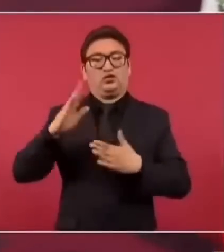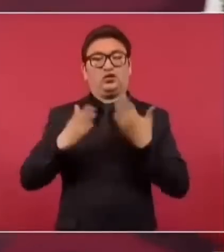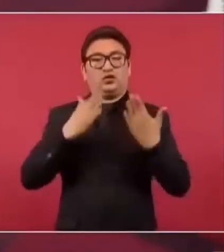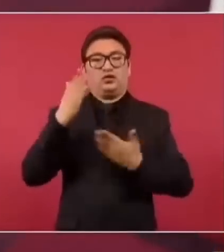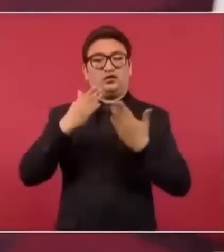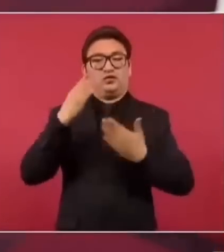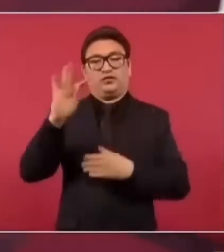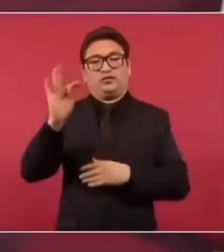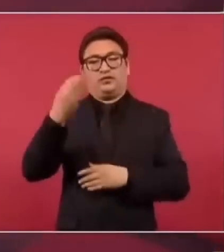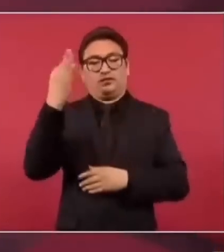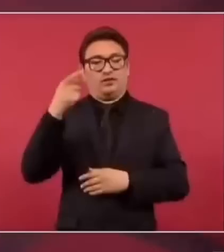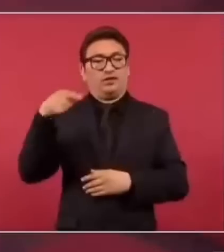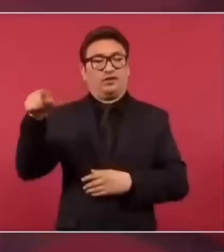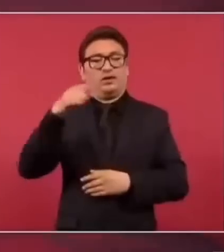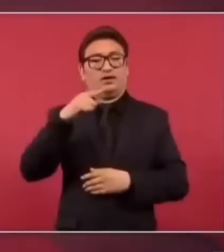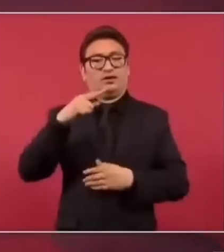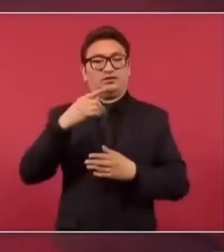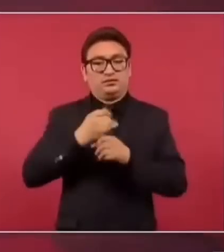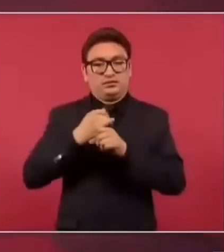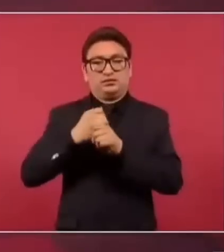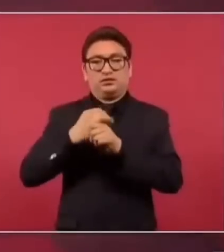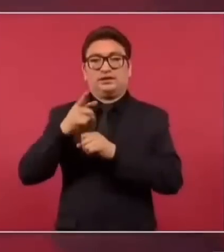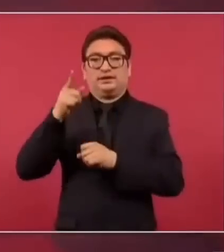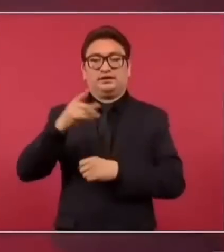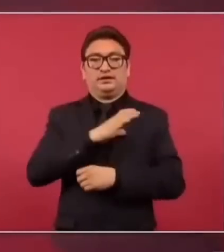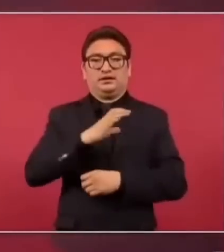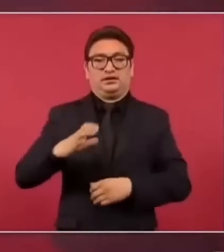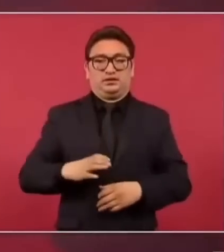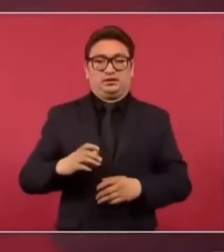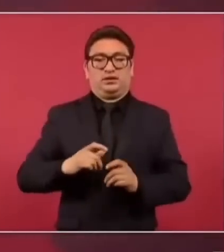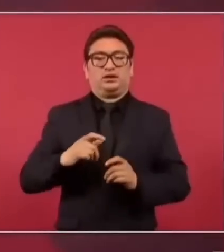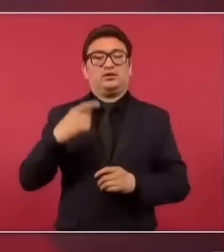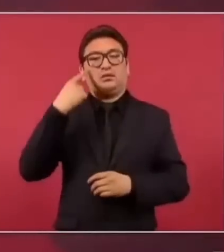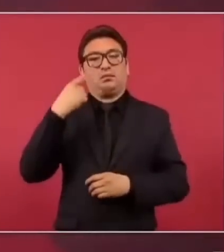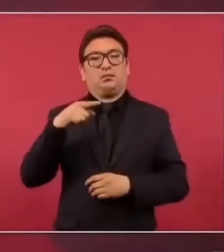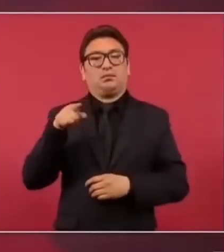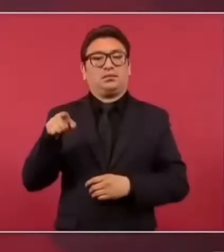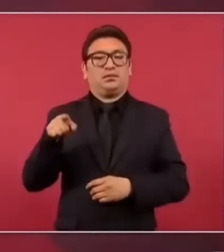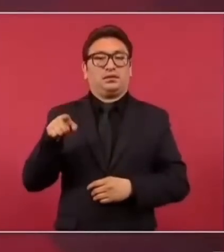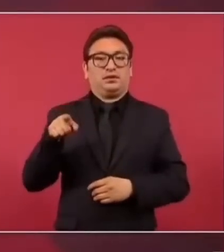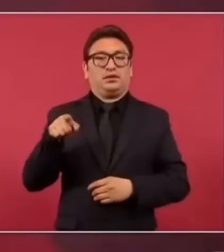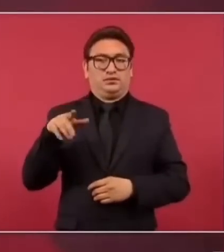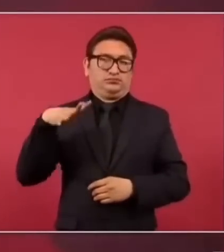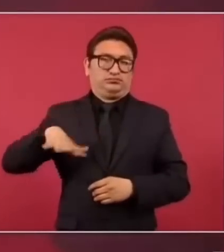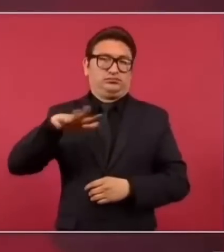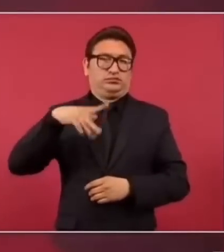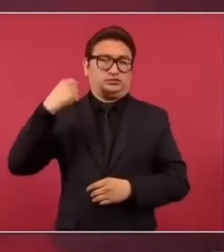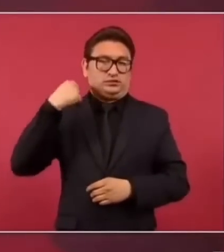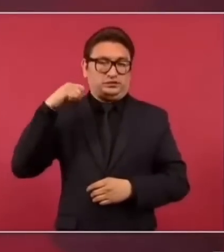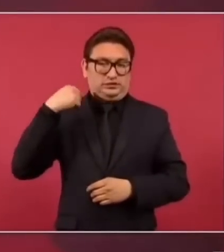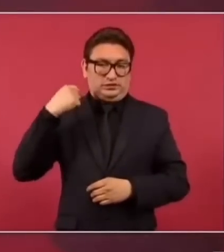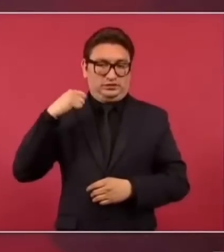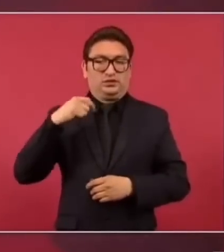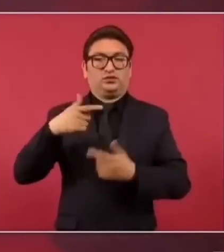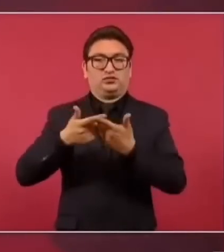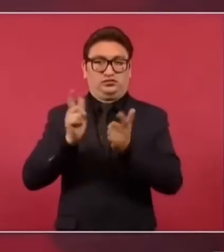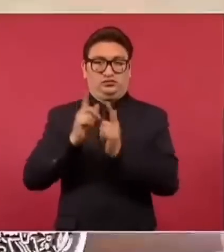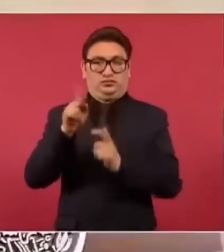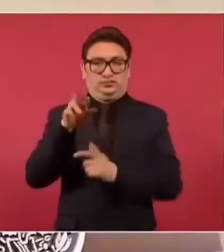estudié. Llegó de candidato a Tabasco, del